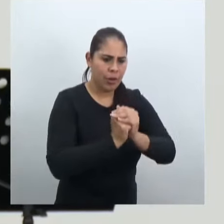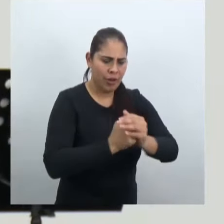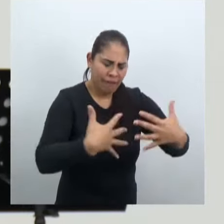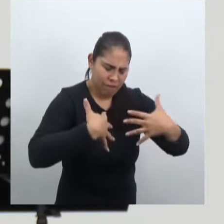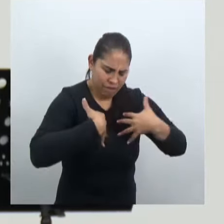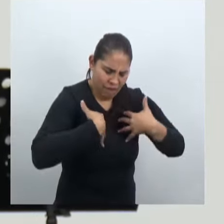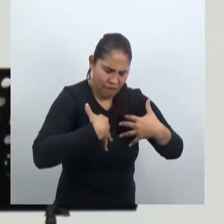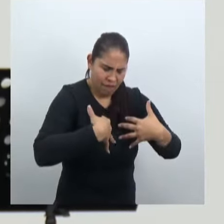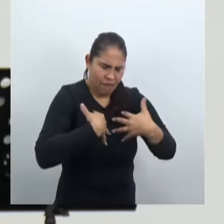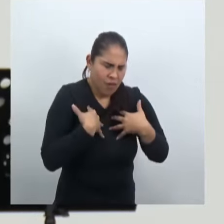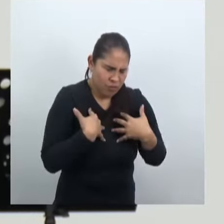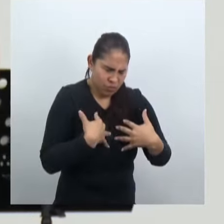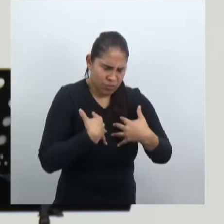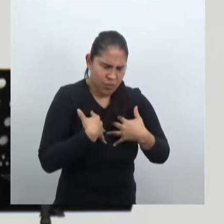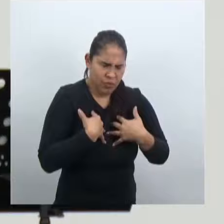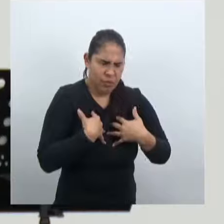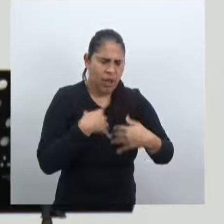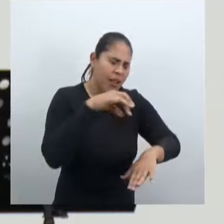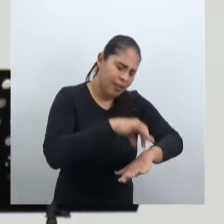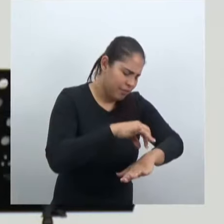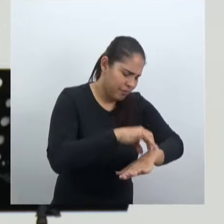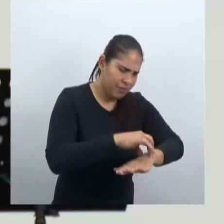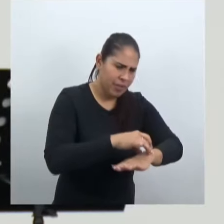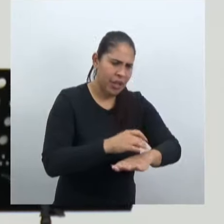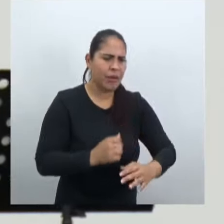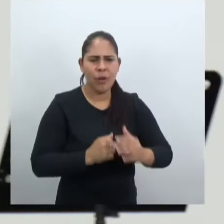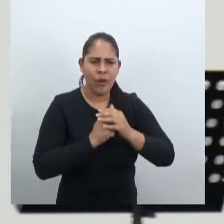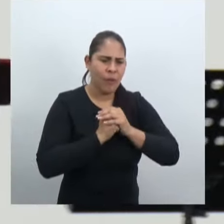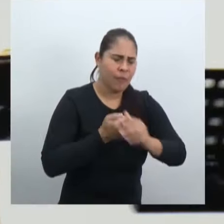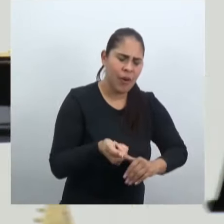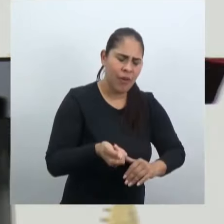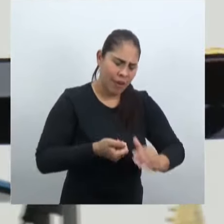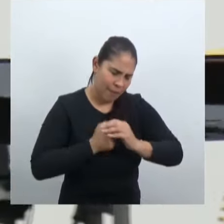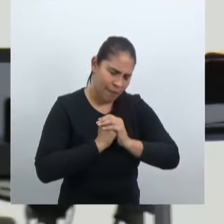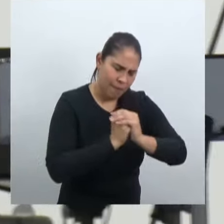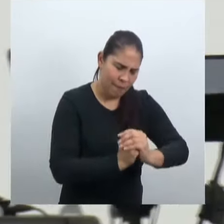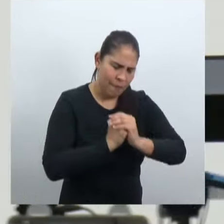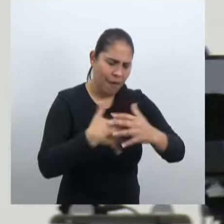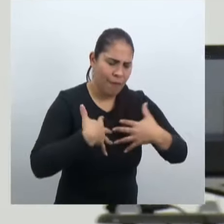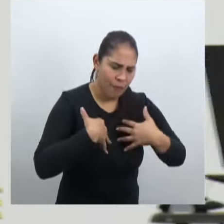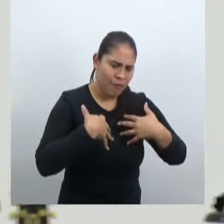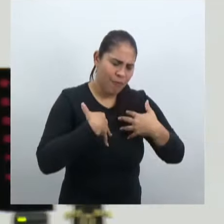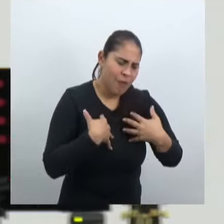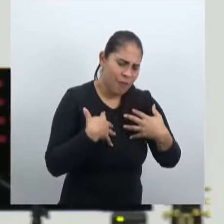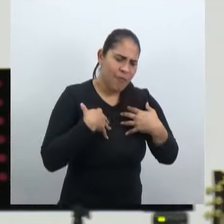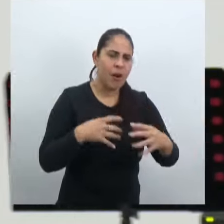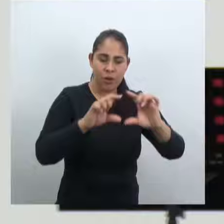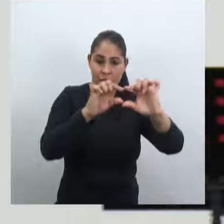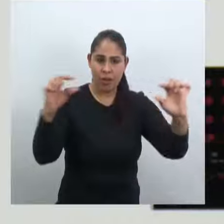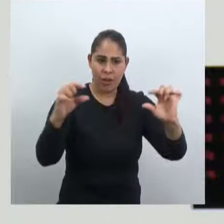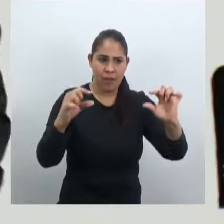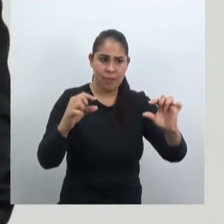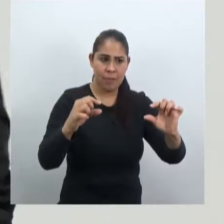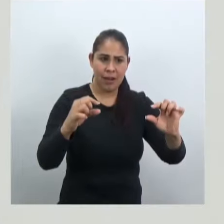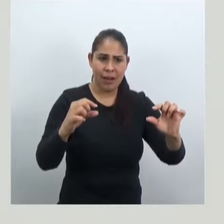Desesperación. Cuando tú estés enfermo, vas a orar. Cuando estés oprimido, vas a orar. Cuando tu empresa no le vaya bien, cuando te